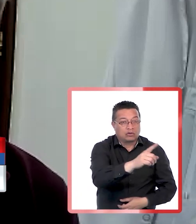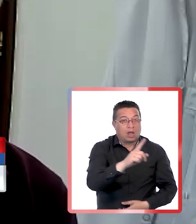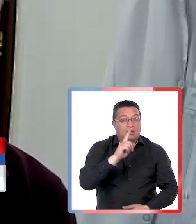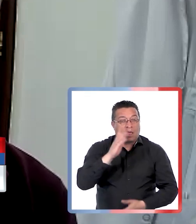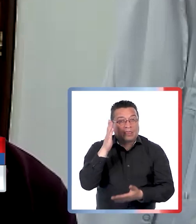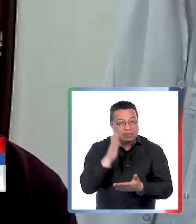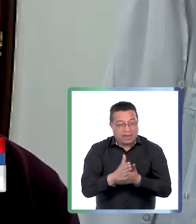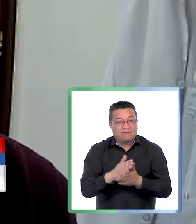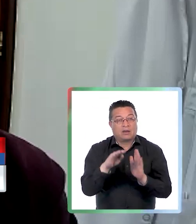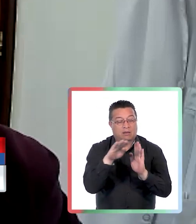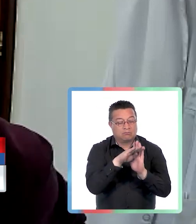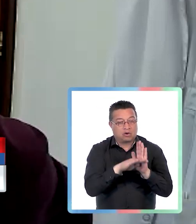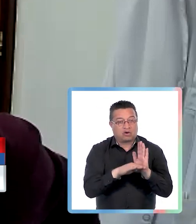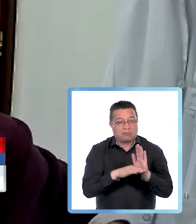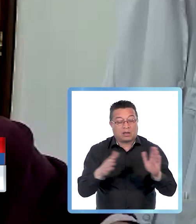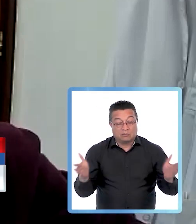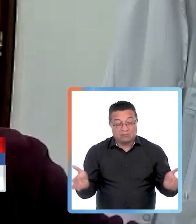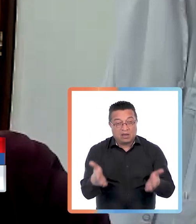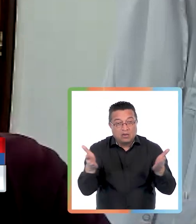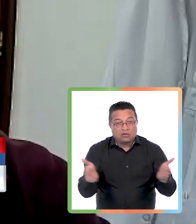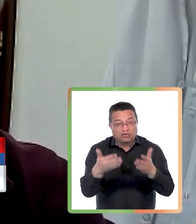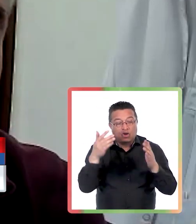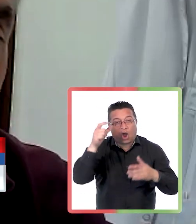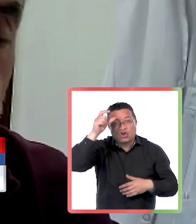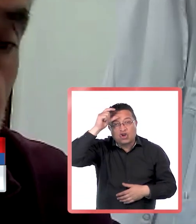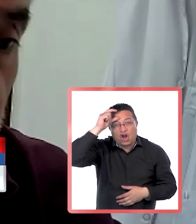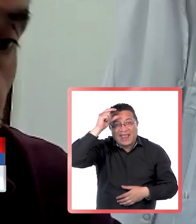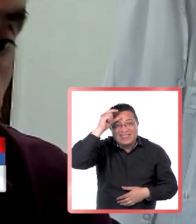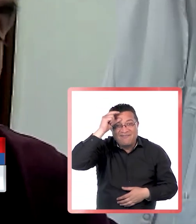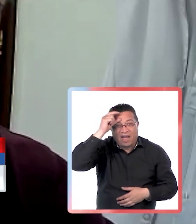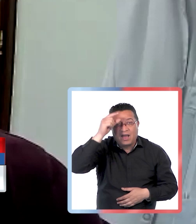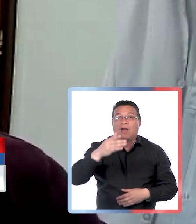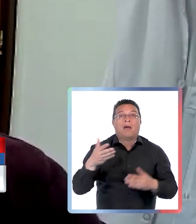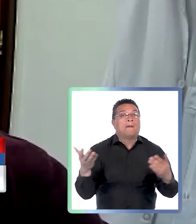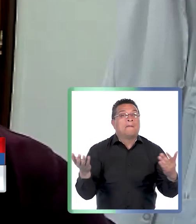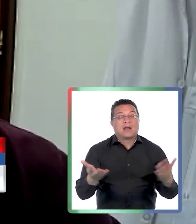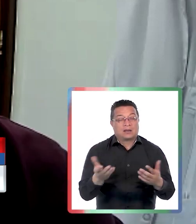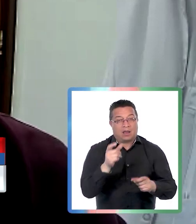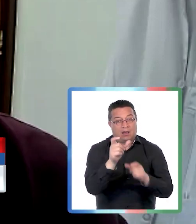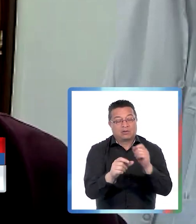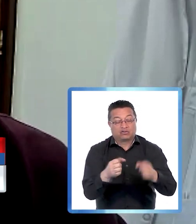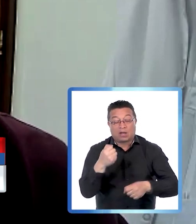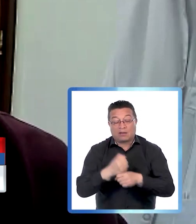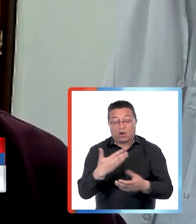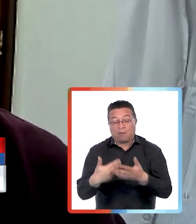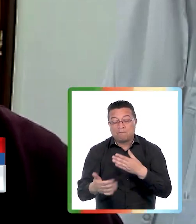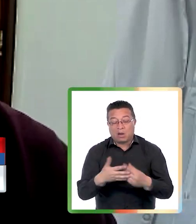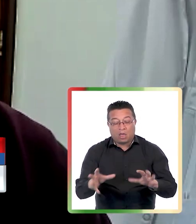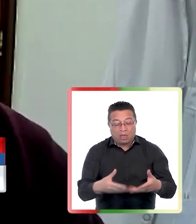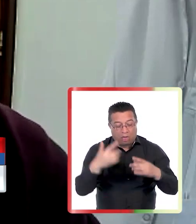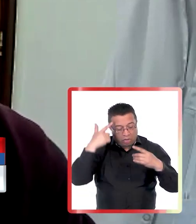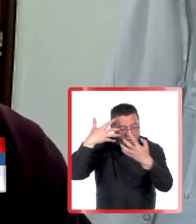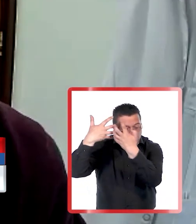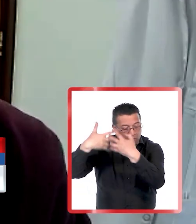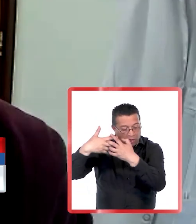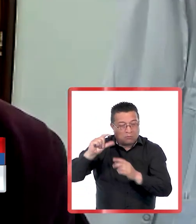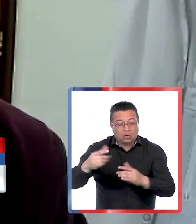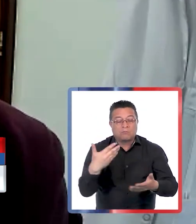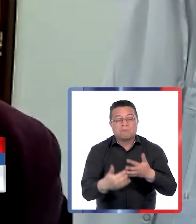personas tendrían que tener un programa de estimulación cognitiva para las personas que tienen trabajos manuales con